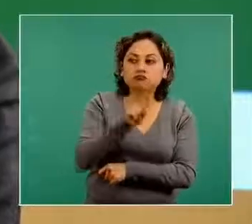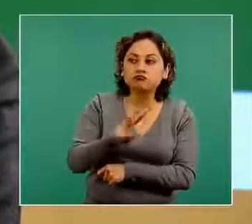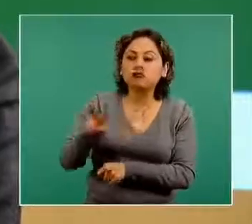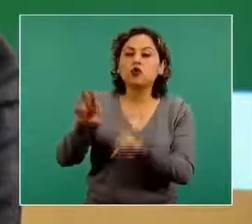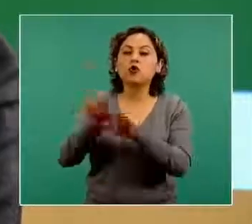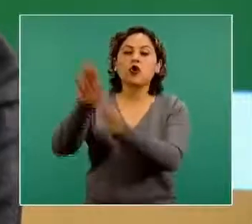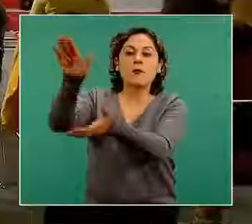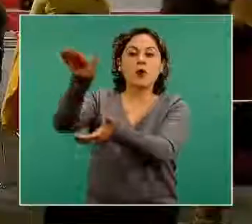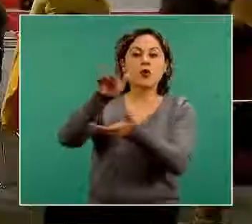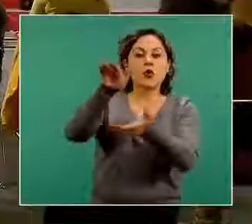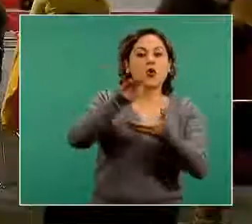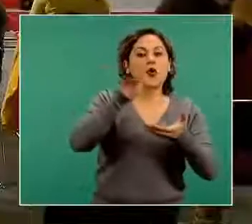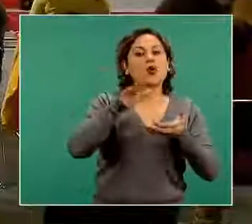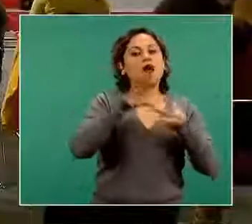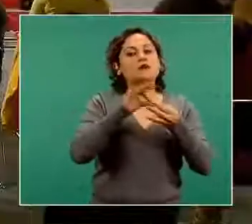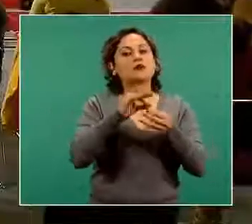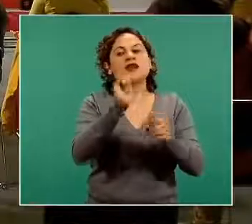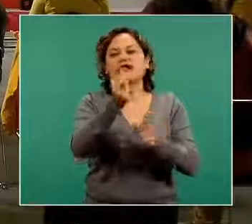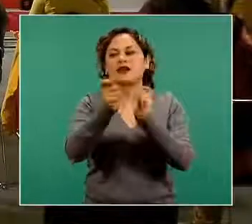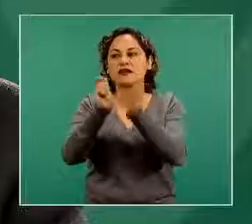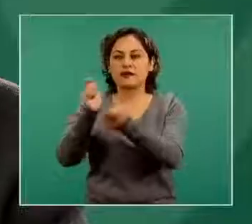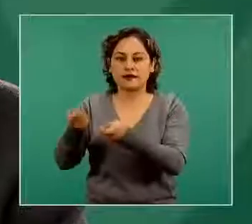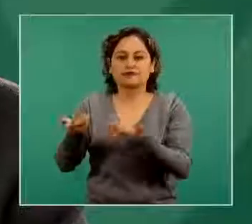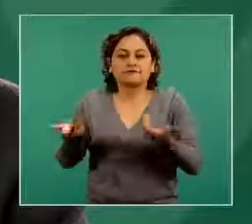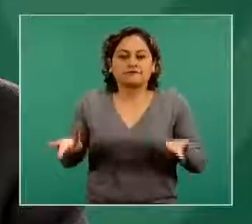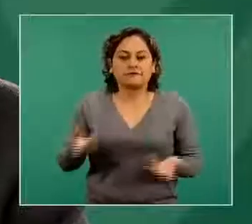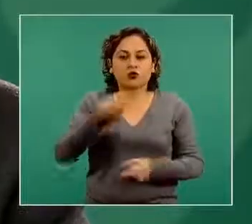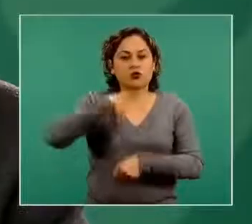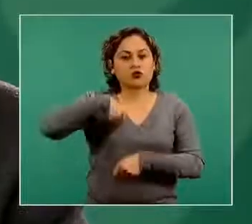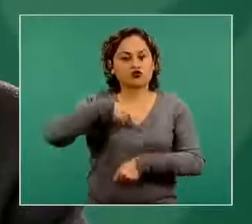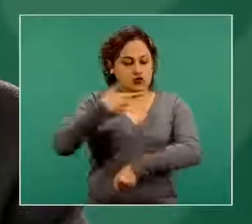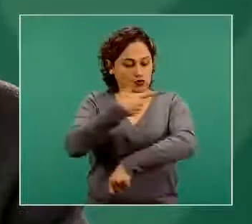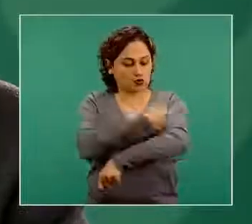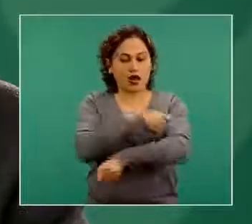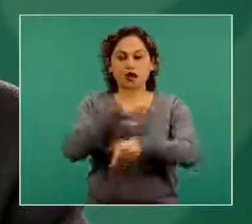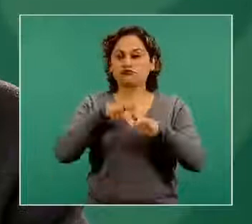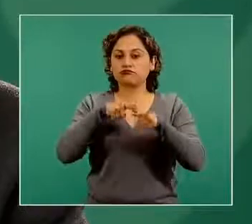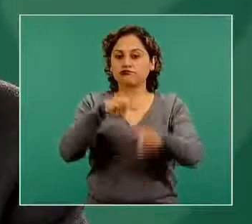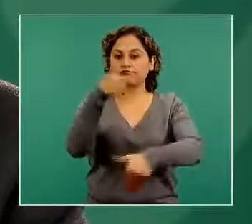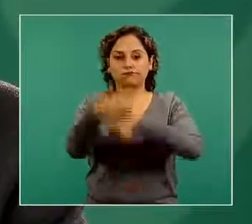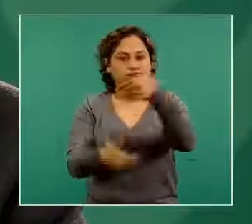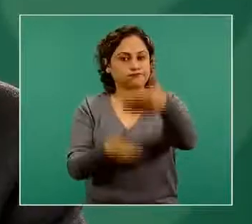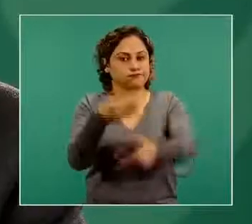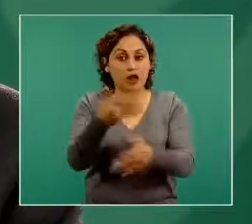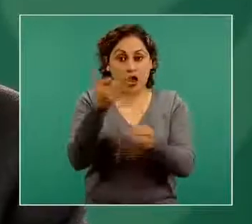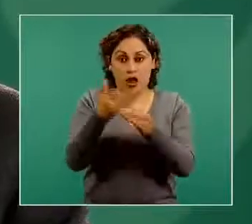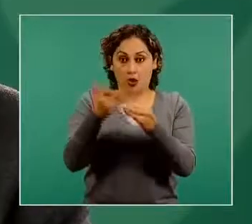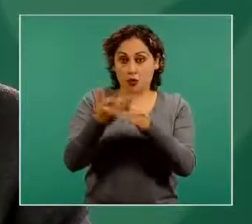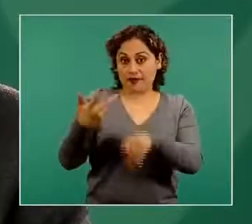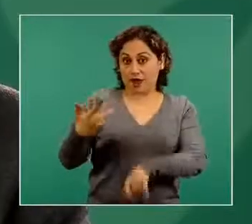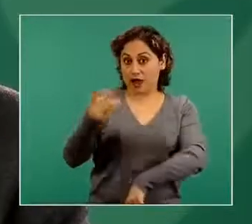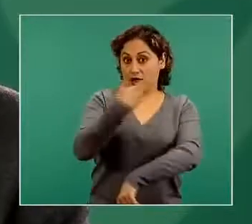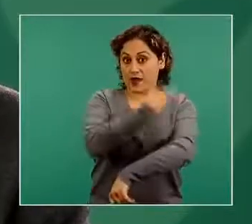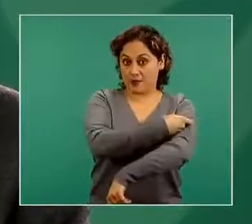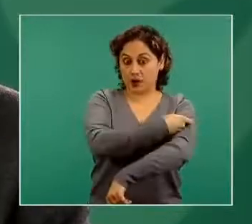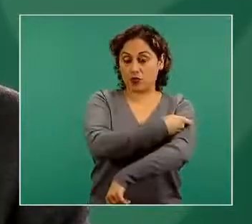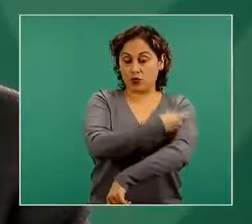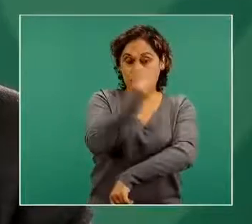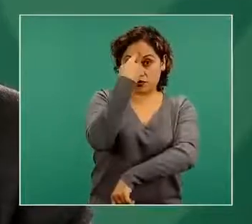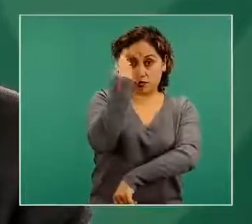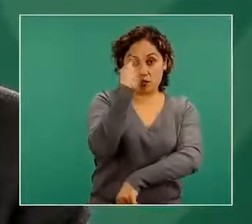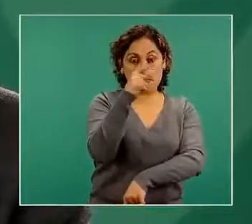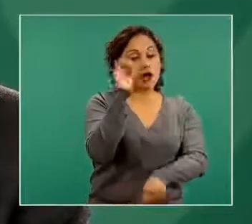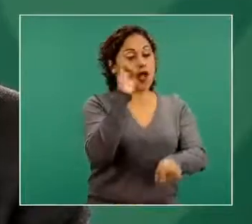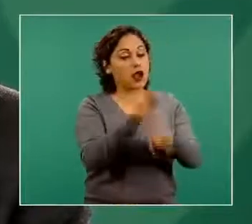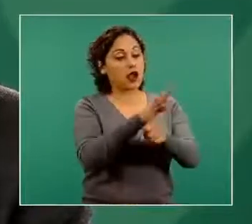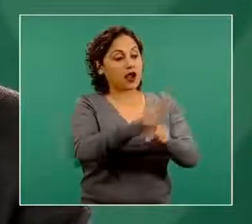la significación de estos embarques. Seguimos vacunando, estamos todavía en la etapa de vacunación del personal de salud y con